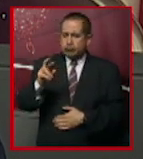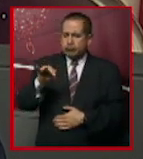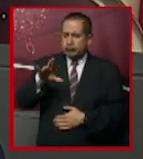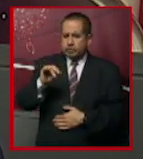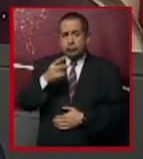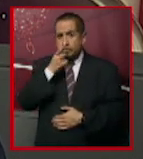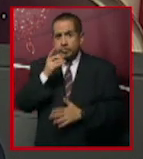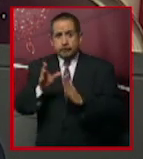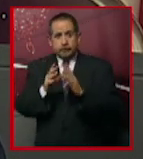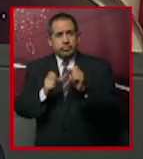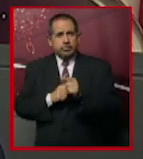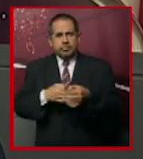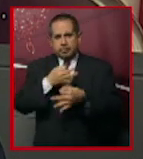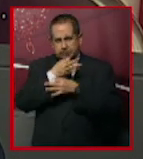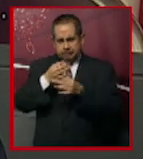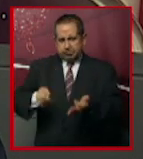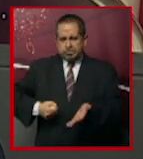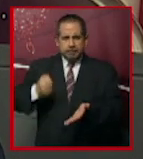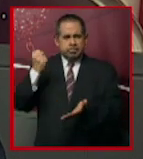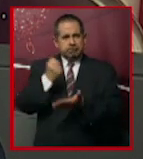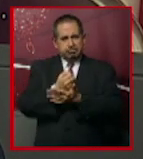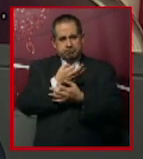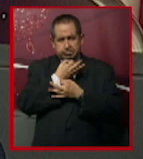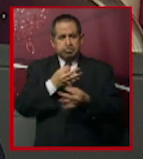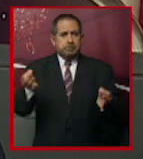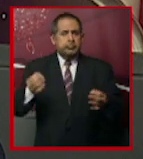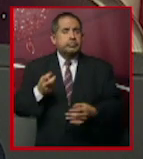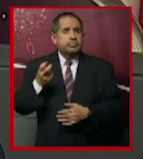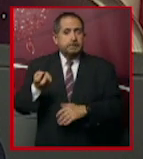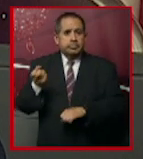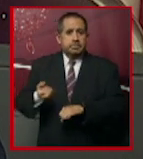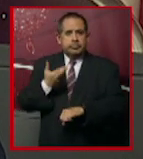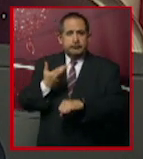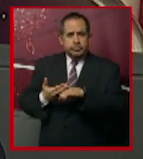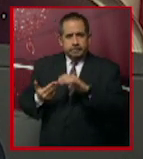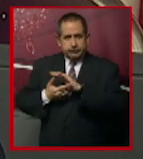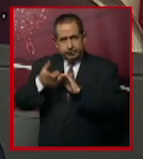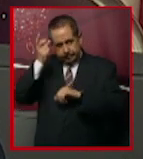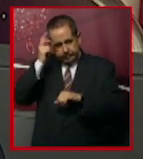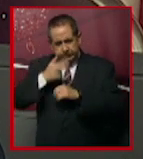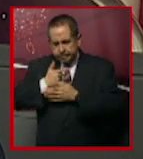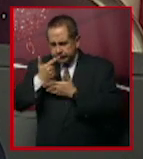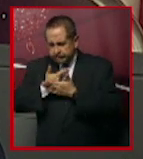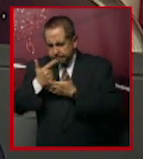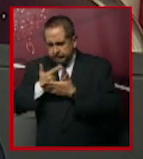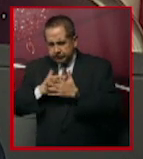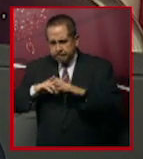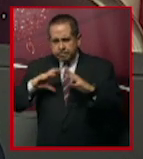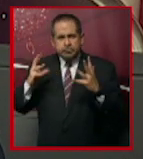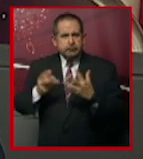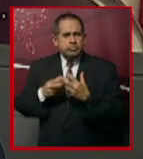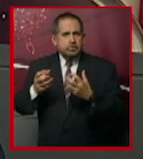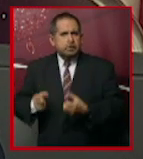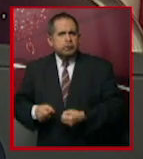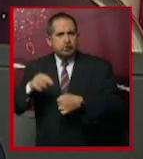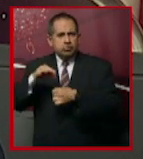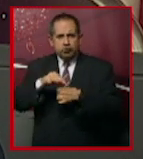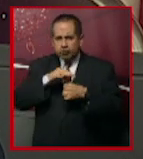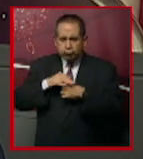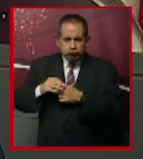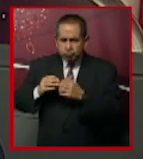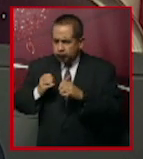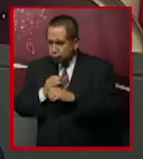la Constitución, la declaratoria de aprobación. Para ello, la secretaria de la mesa directiva dio cuenta del cómputo de los votos aprobados por